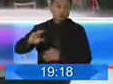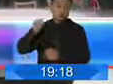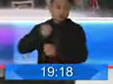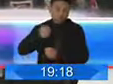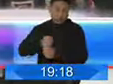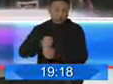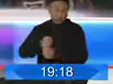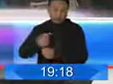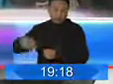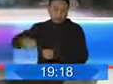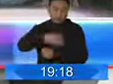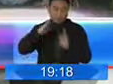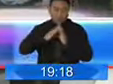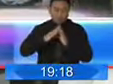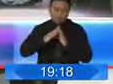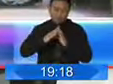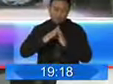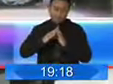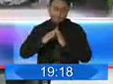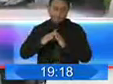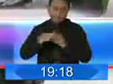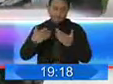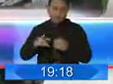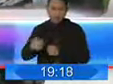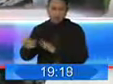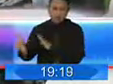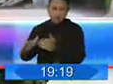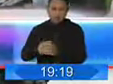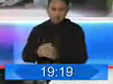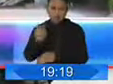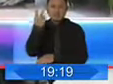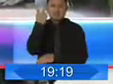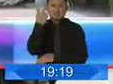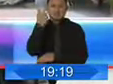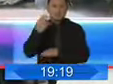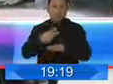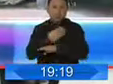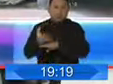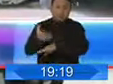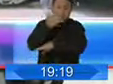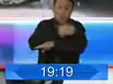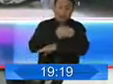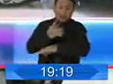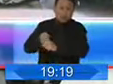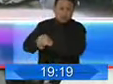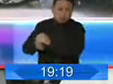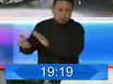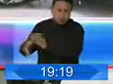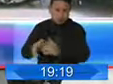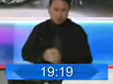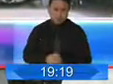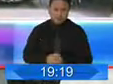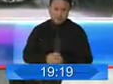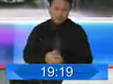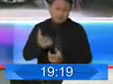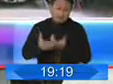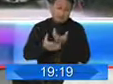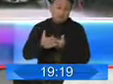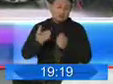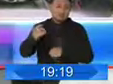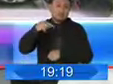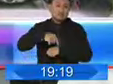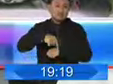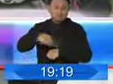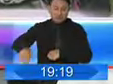no regresó a su domicilio. A una data de muerte aproximadamente de 12 horas, que podría relacionarse con el tiempo de